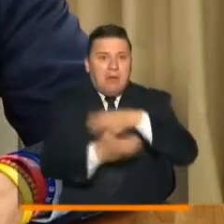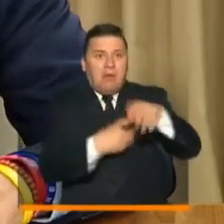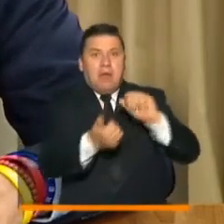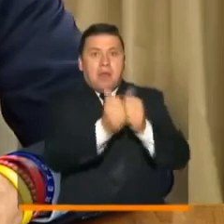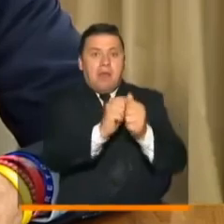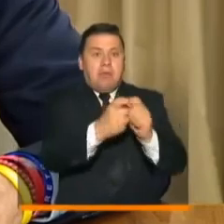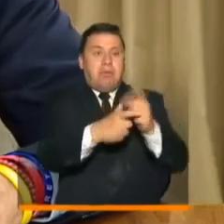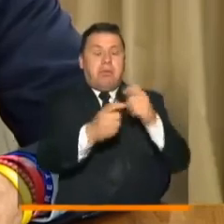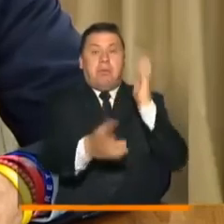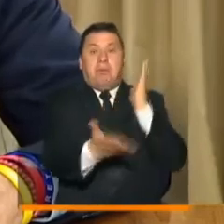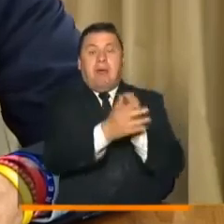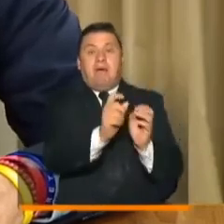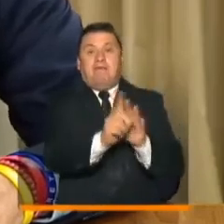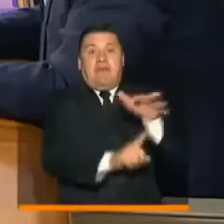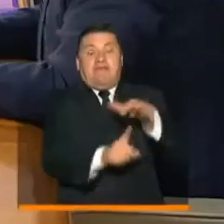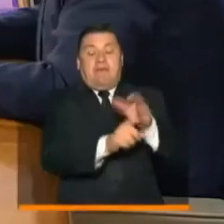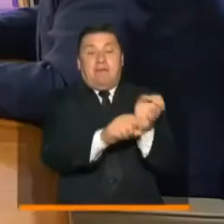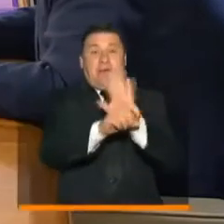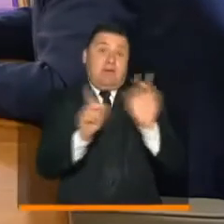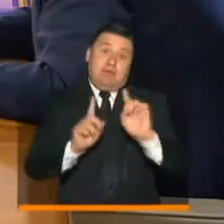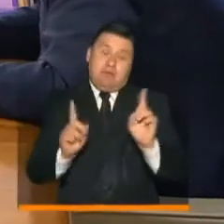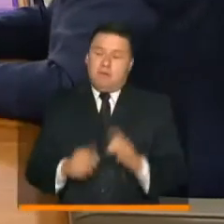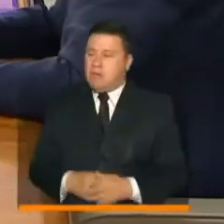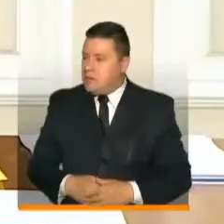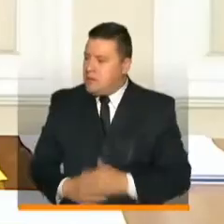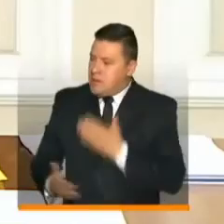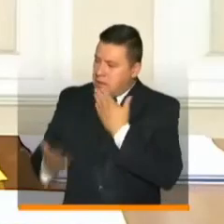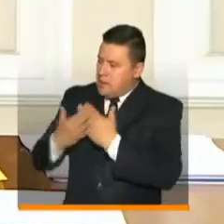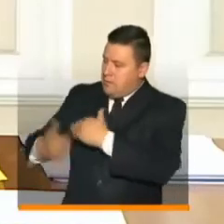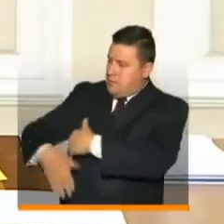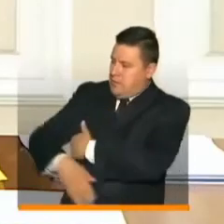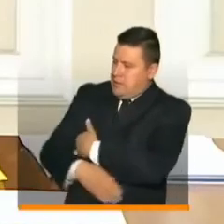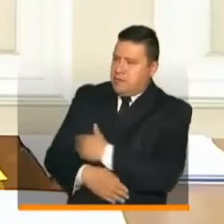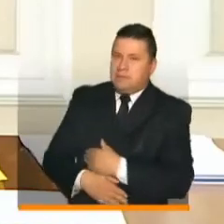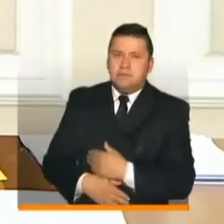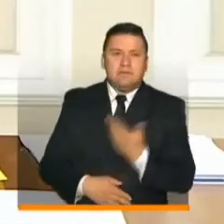no es lo que queremos para nuestro sector, presidente. Gracias, ministro Lucena. Y ministro Fernando, ya el